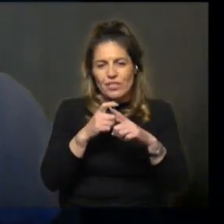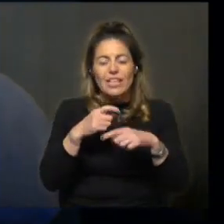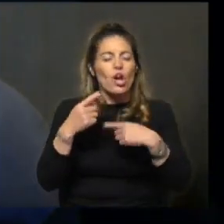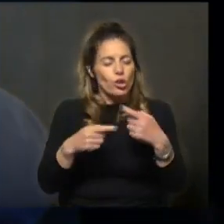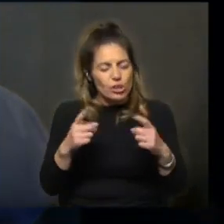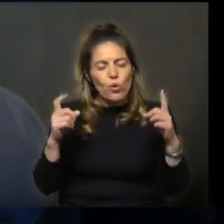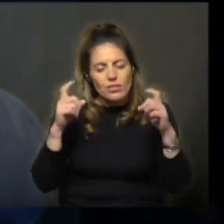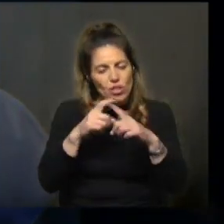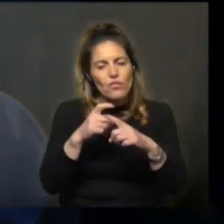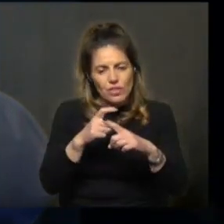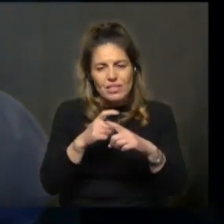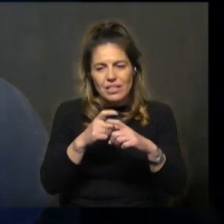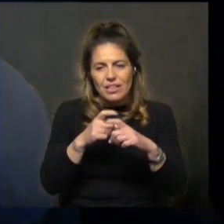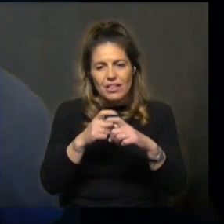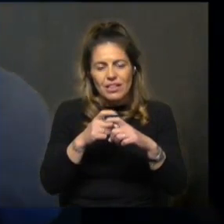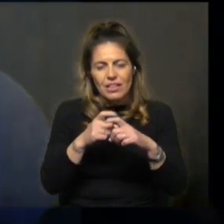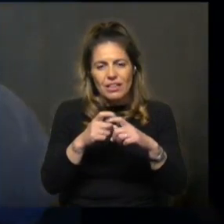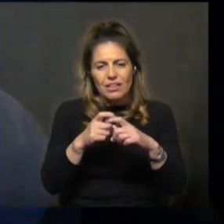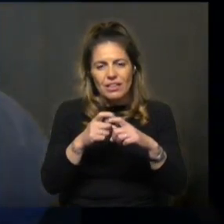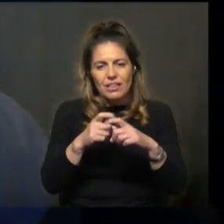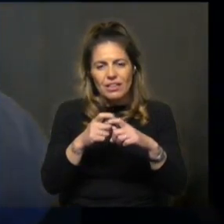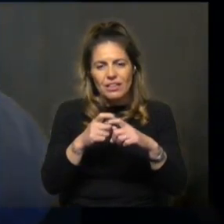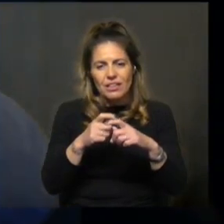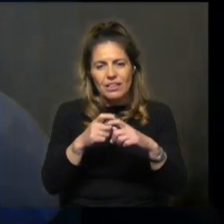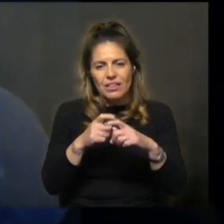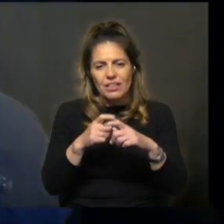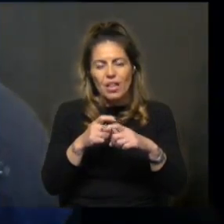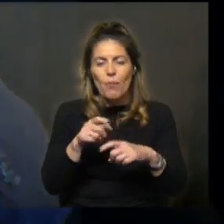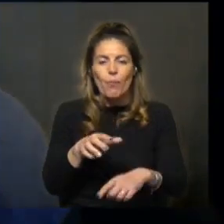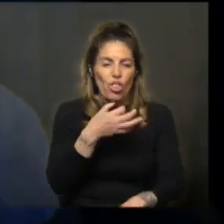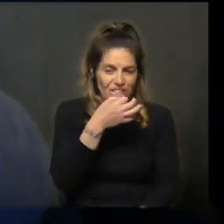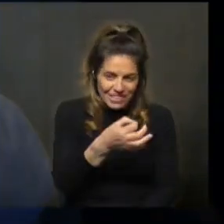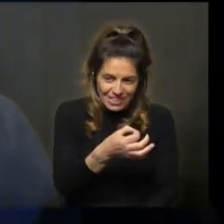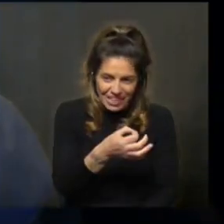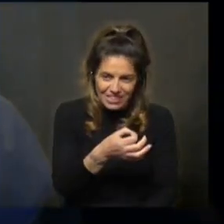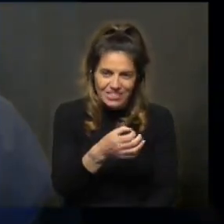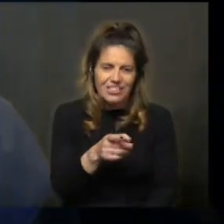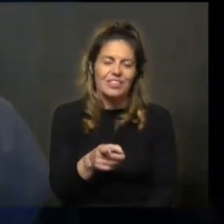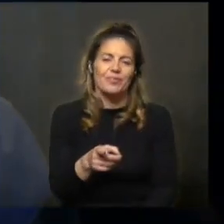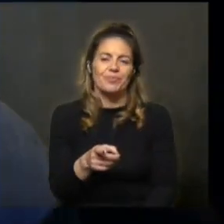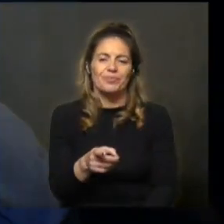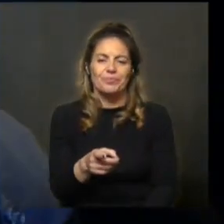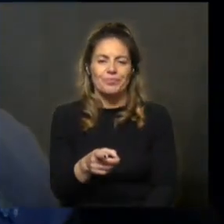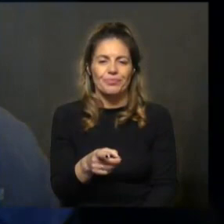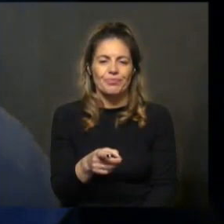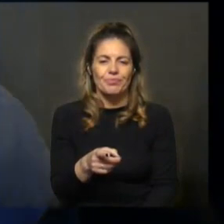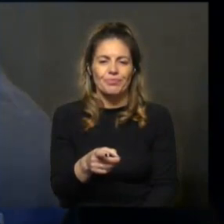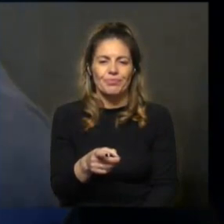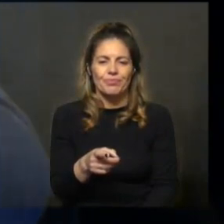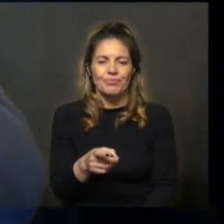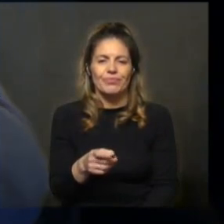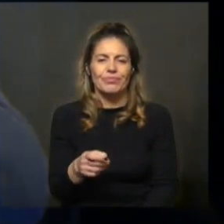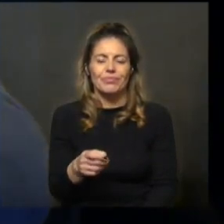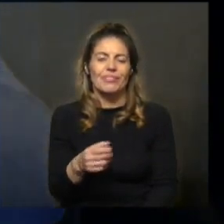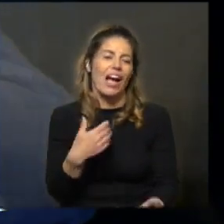costando no este vos decías recién eh haciendo